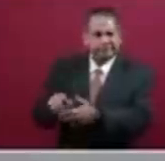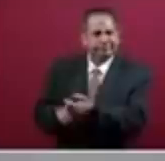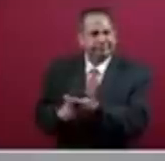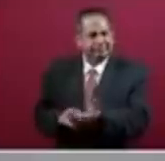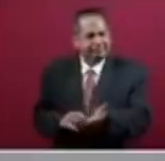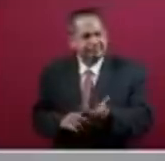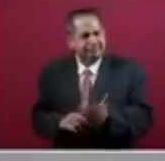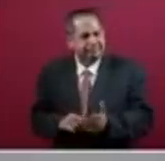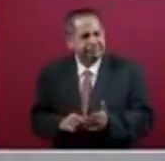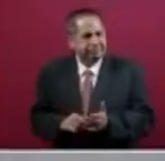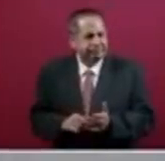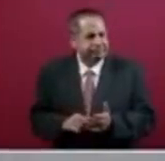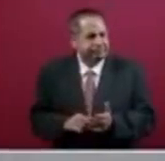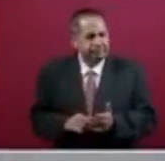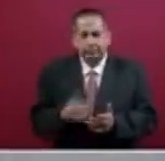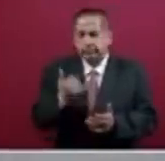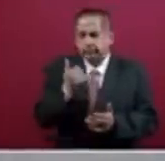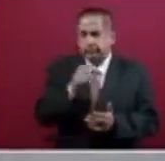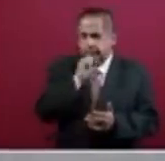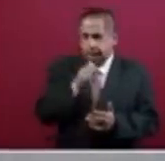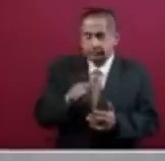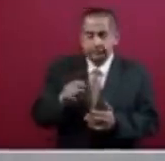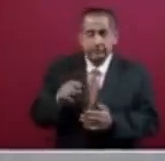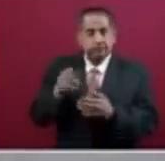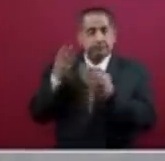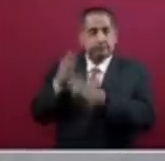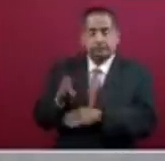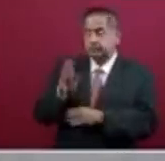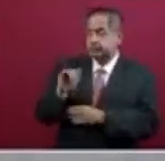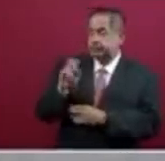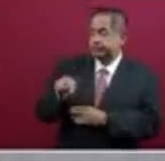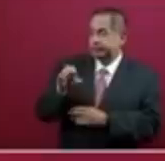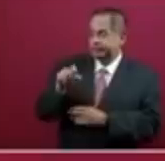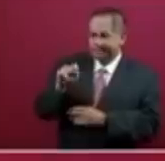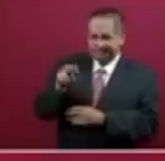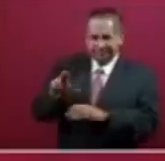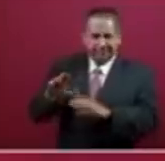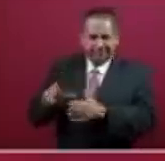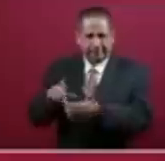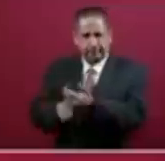Y este Banco de Bienestar también puede